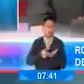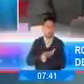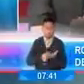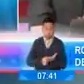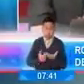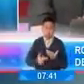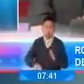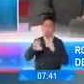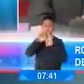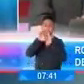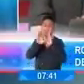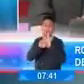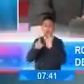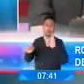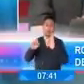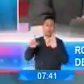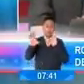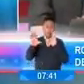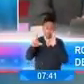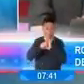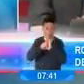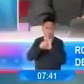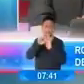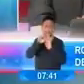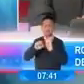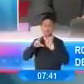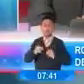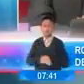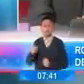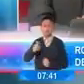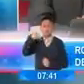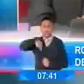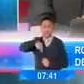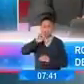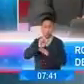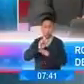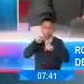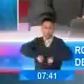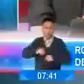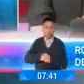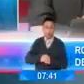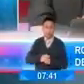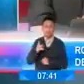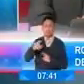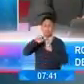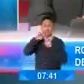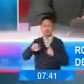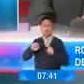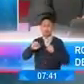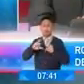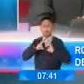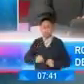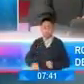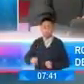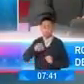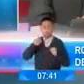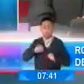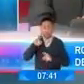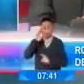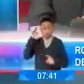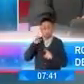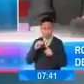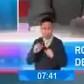el código se refiere al sistema de salud que necesitamos o no para el país, al sistema de salud que además debe recibir un mensaje